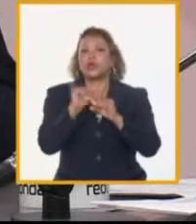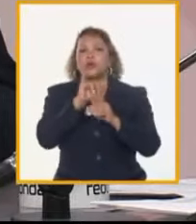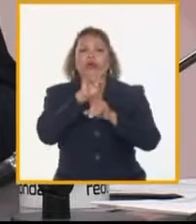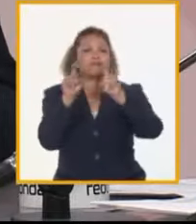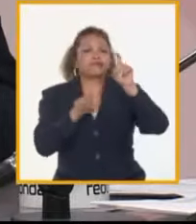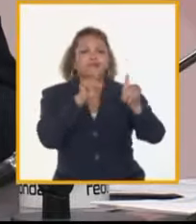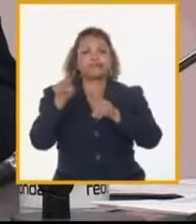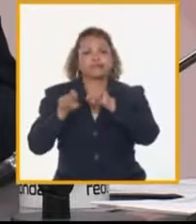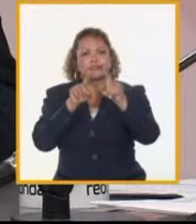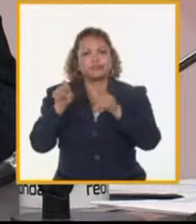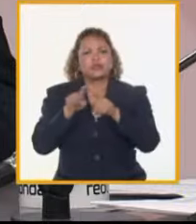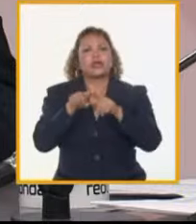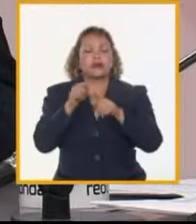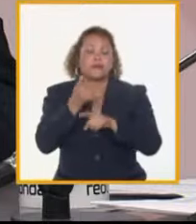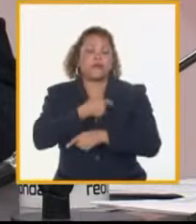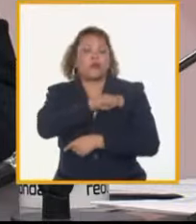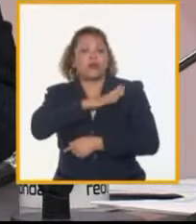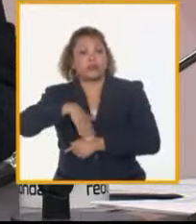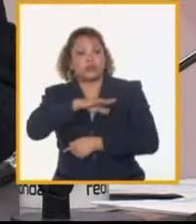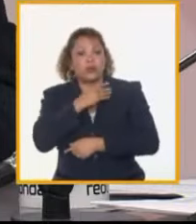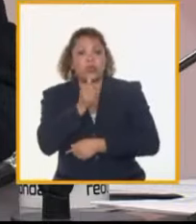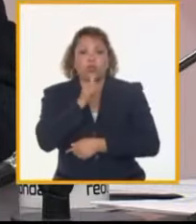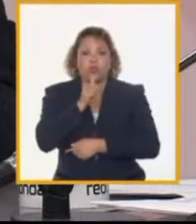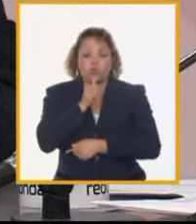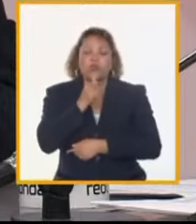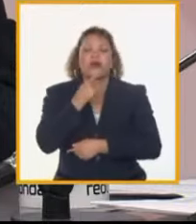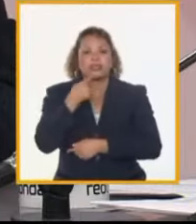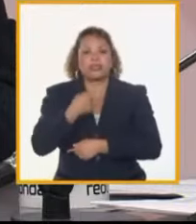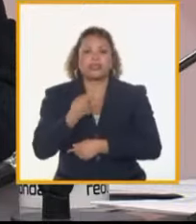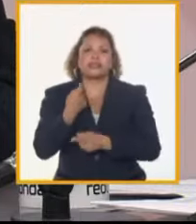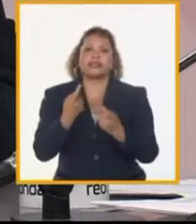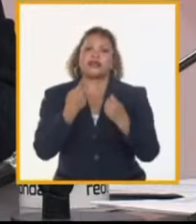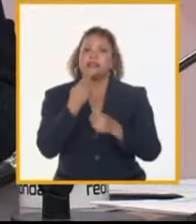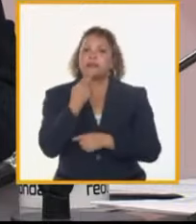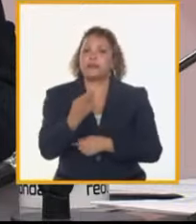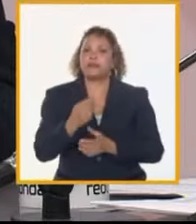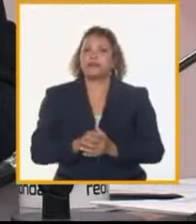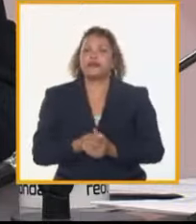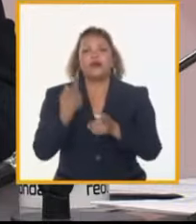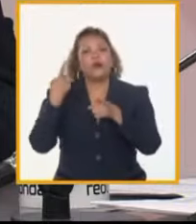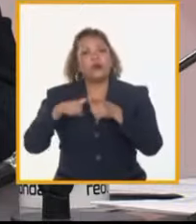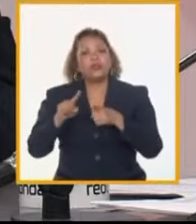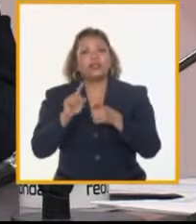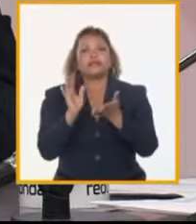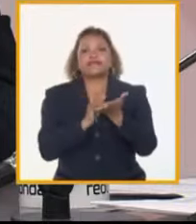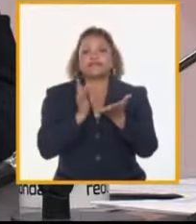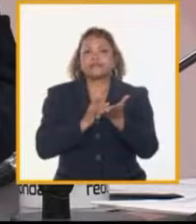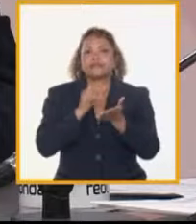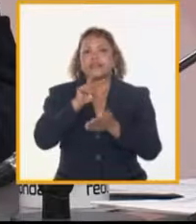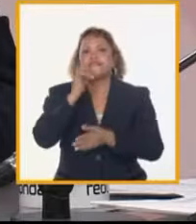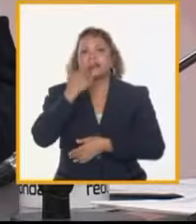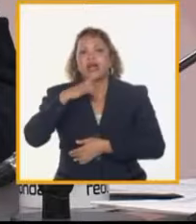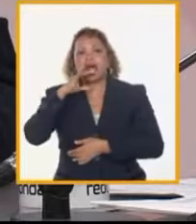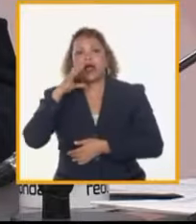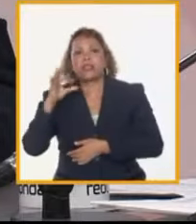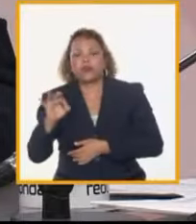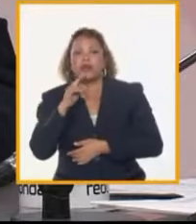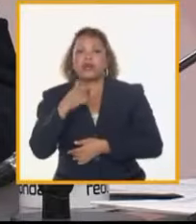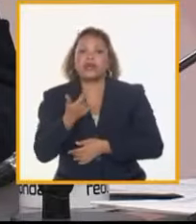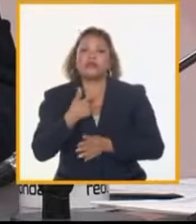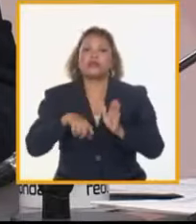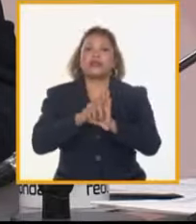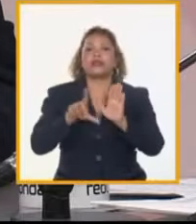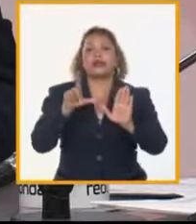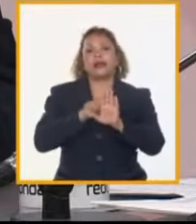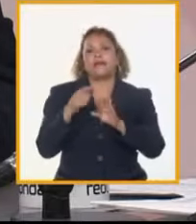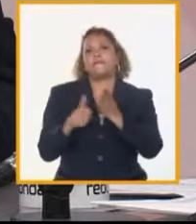interrogantes que tienen que ver con estos temas. Rubicel Tamayo dice, la APK Viajando se ha convertido en gestores ilegales de pasajes con ofertas de precios